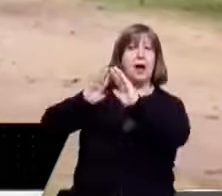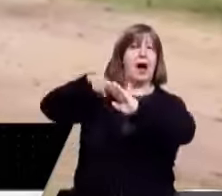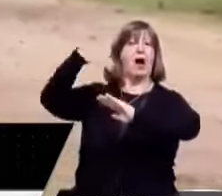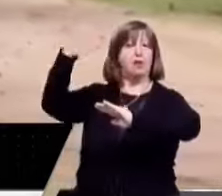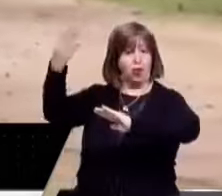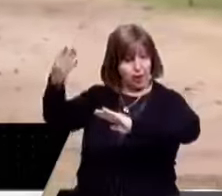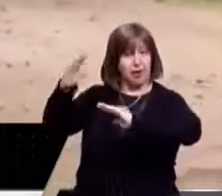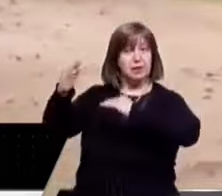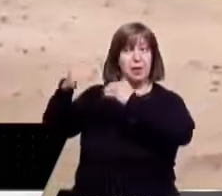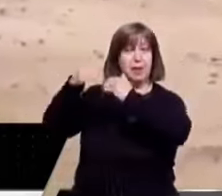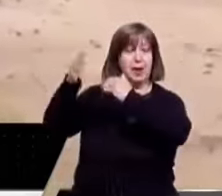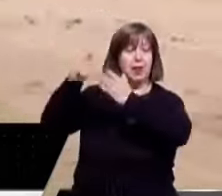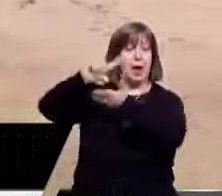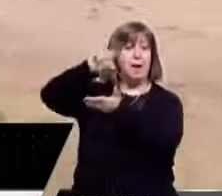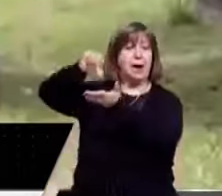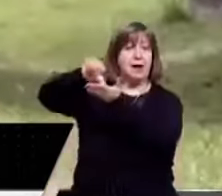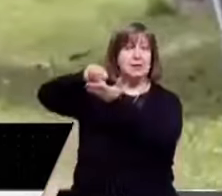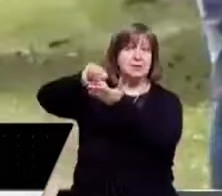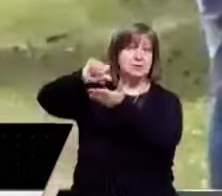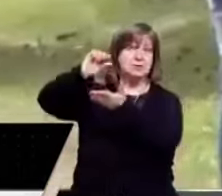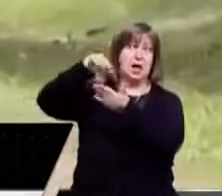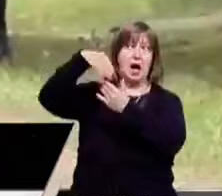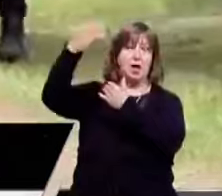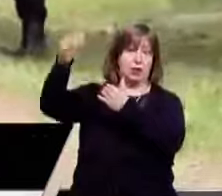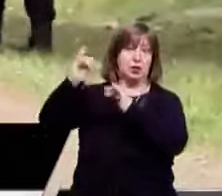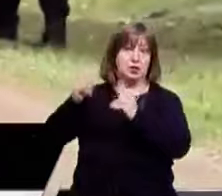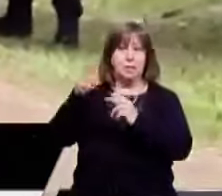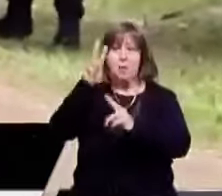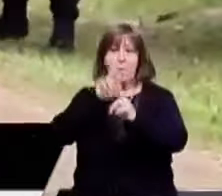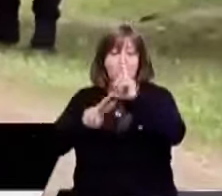en países limítrofes.